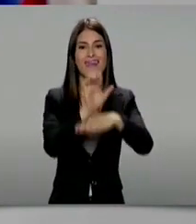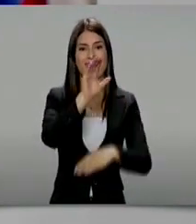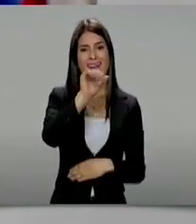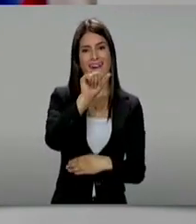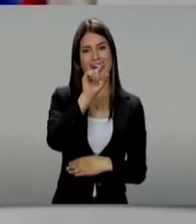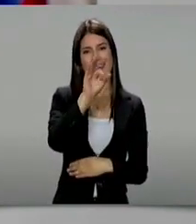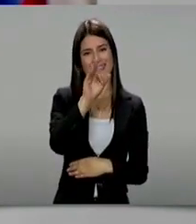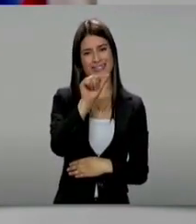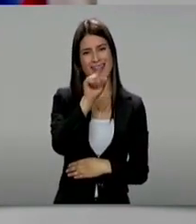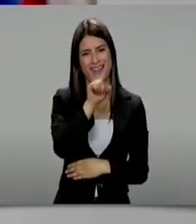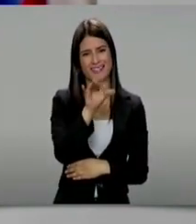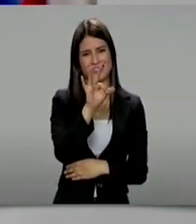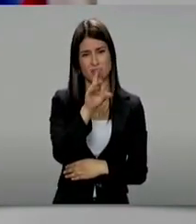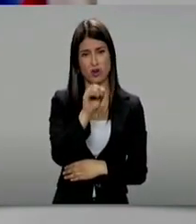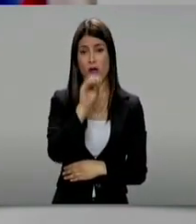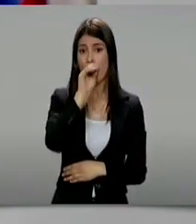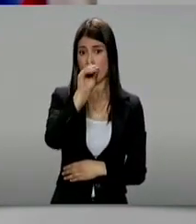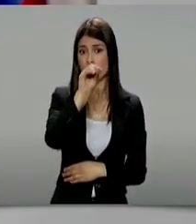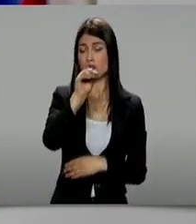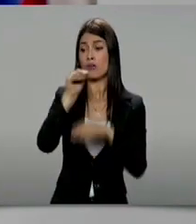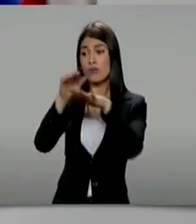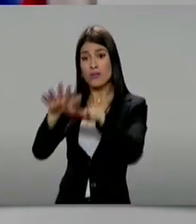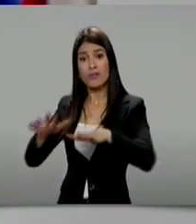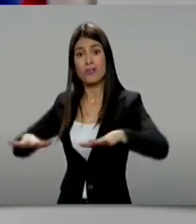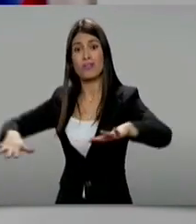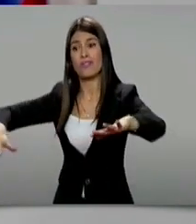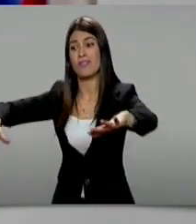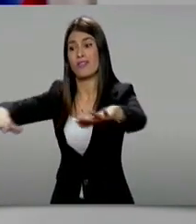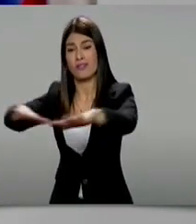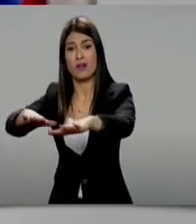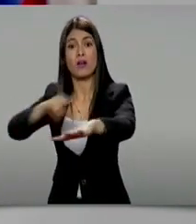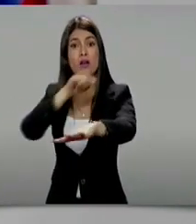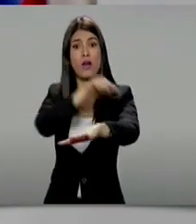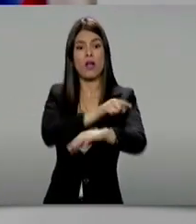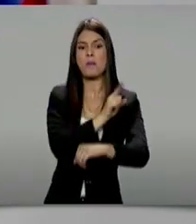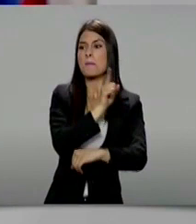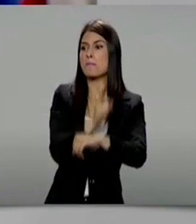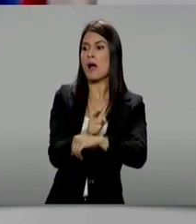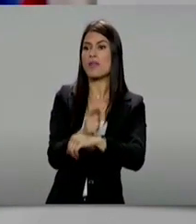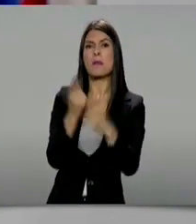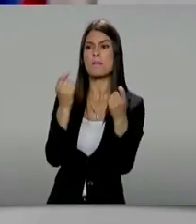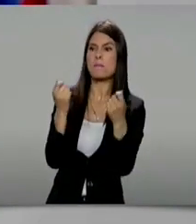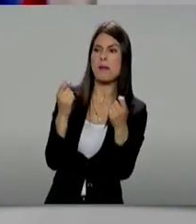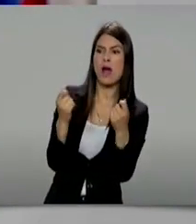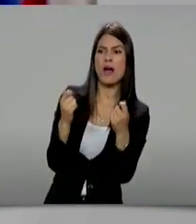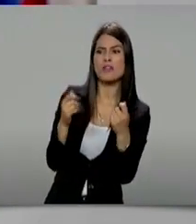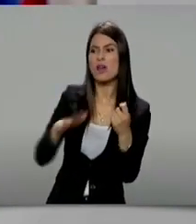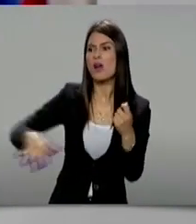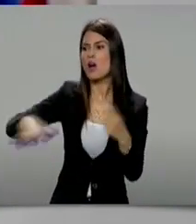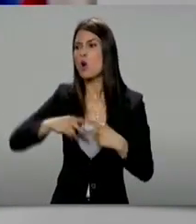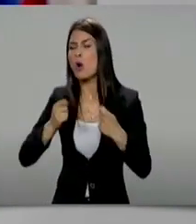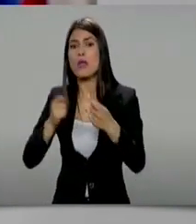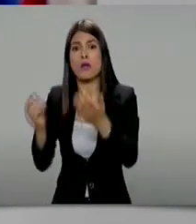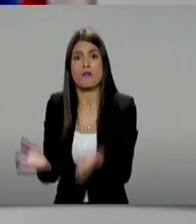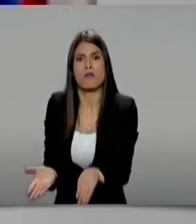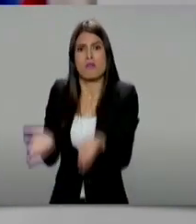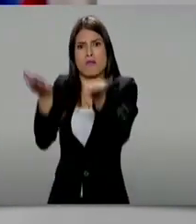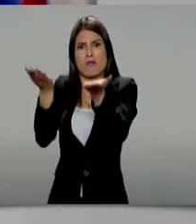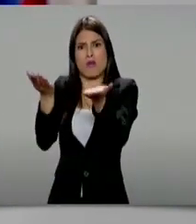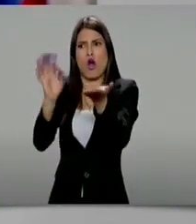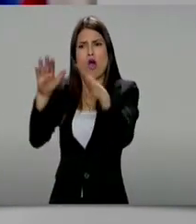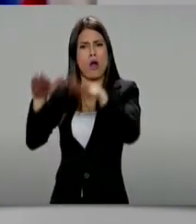tierra no modificará por sí mismo los avalúos de las